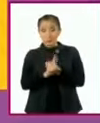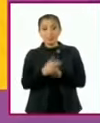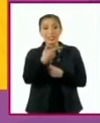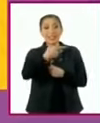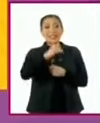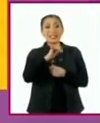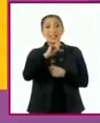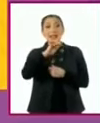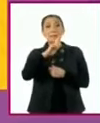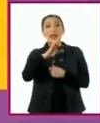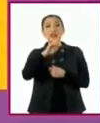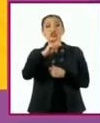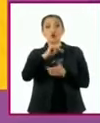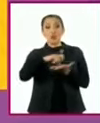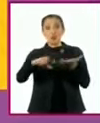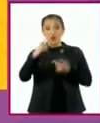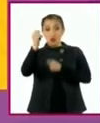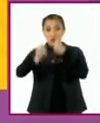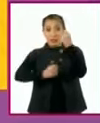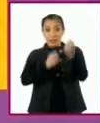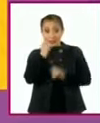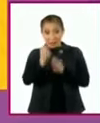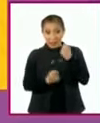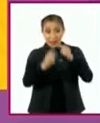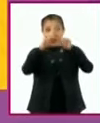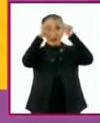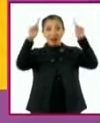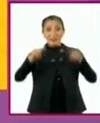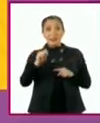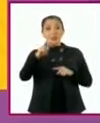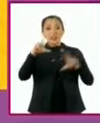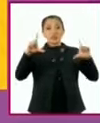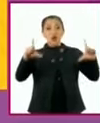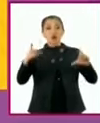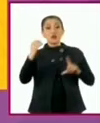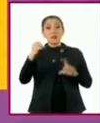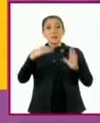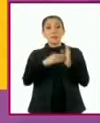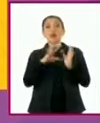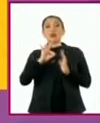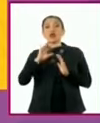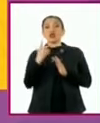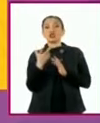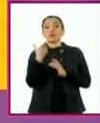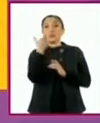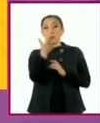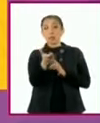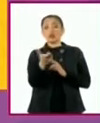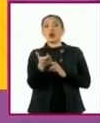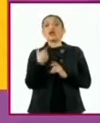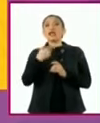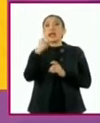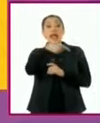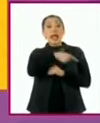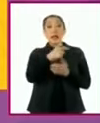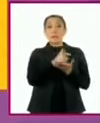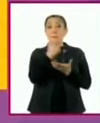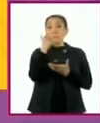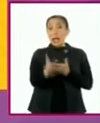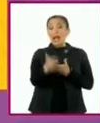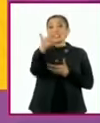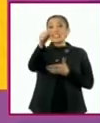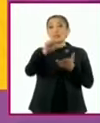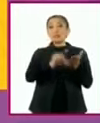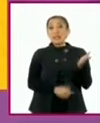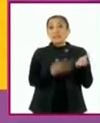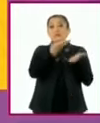Gilberto compró en la tienda la pantalla de 9,048 pesos y la pagará en un plazo de 6 meses